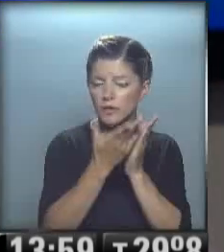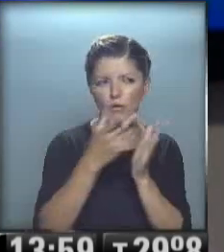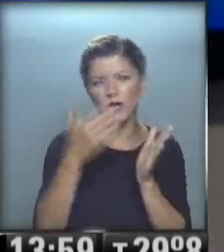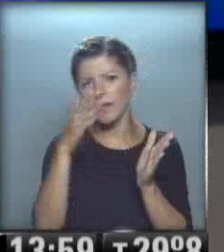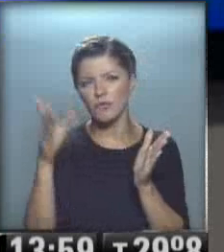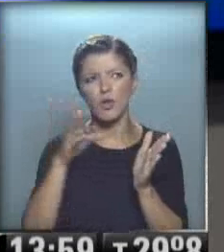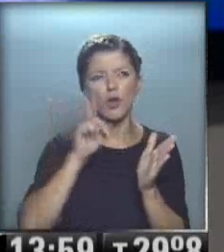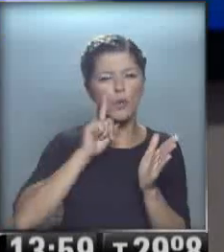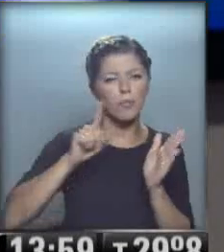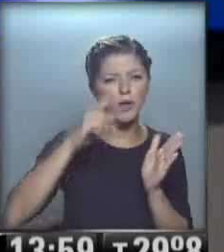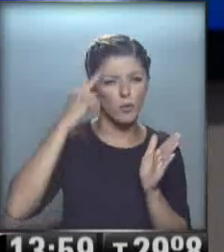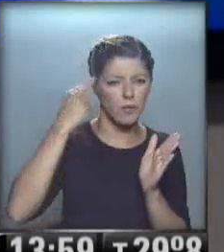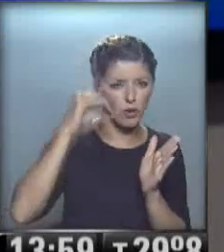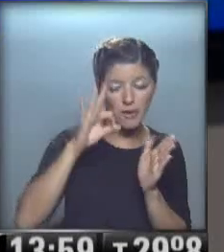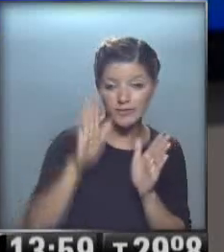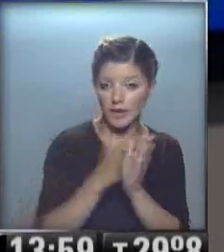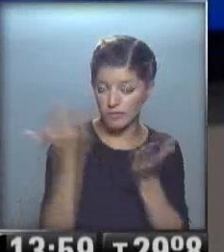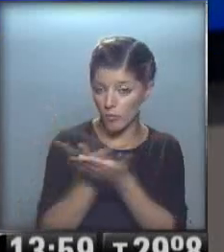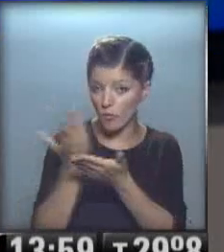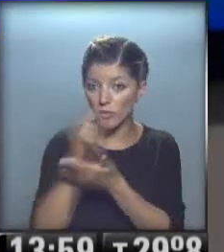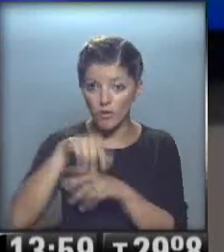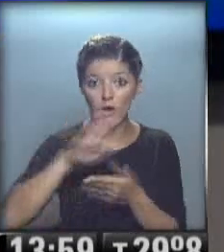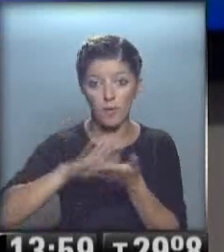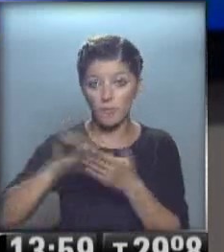a mediados de la década del 90 y es la autobiografía que él mismo